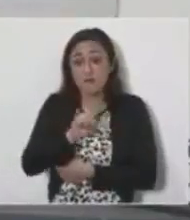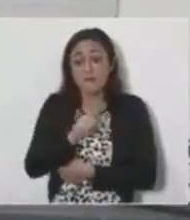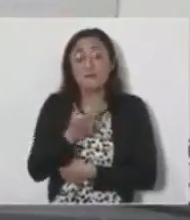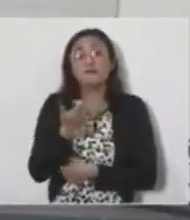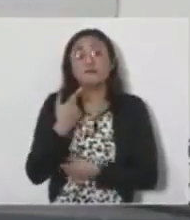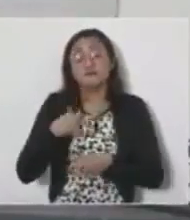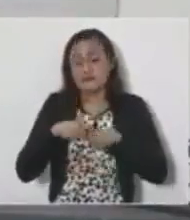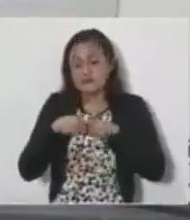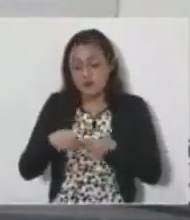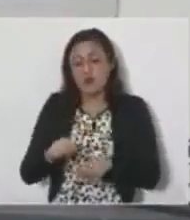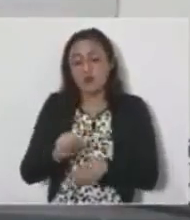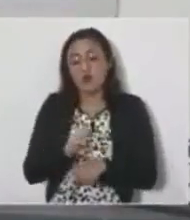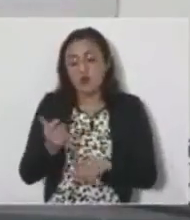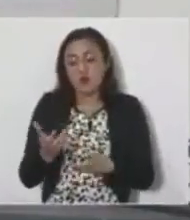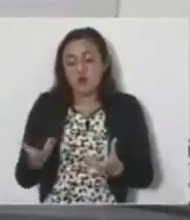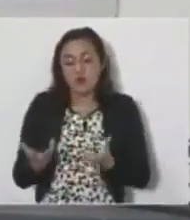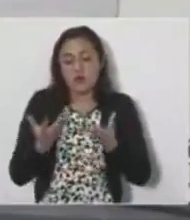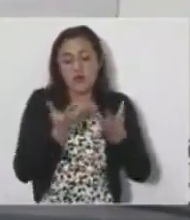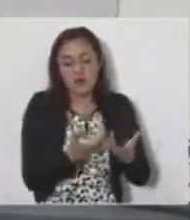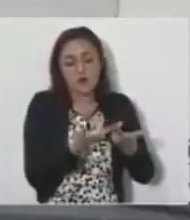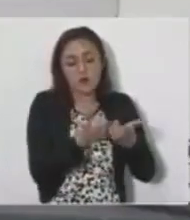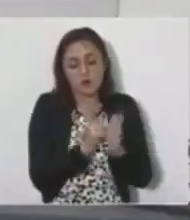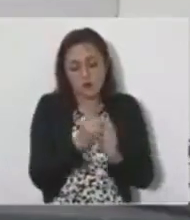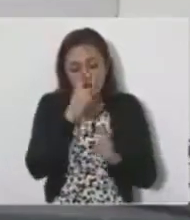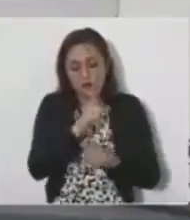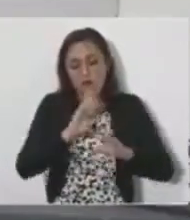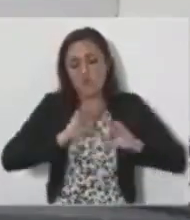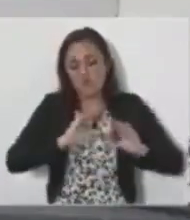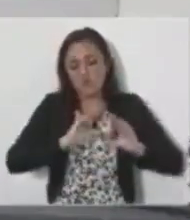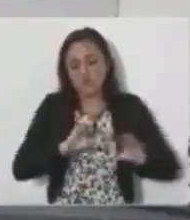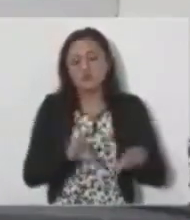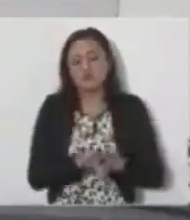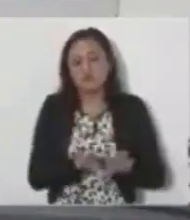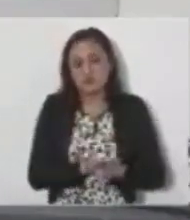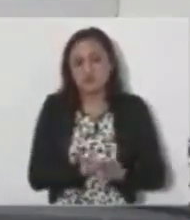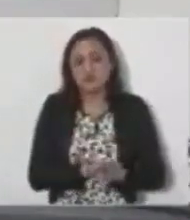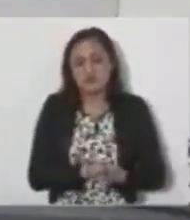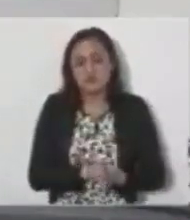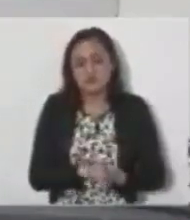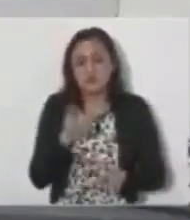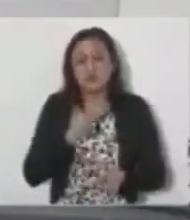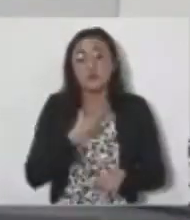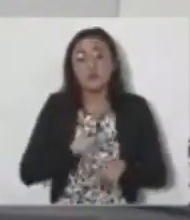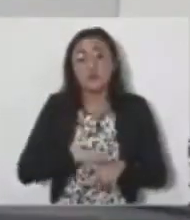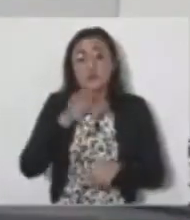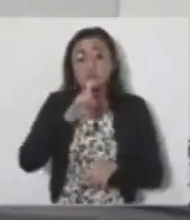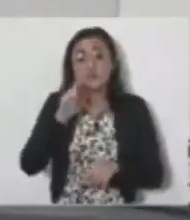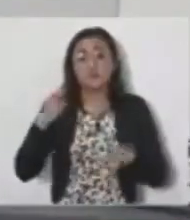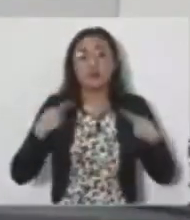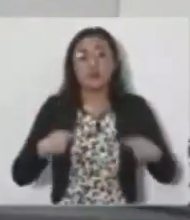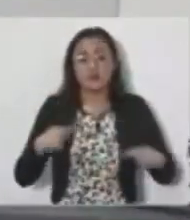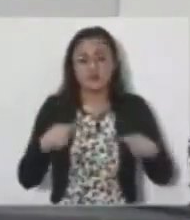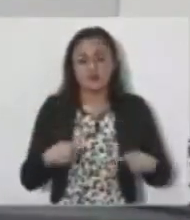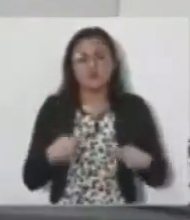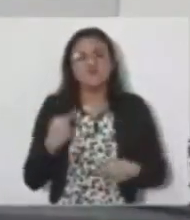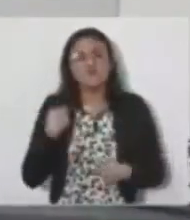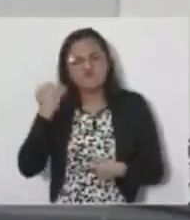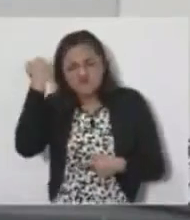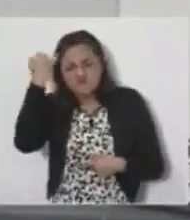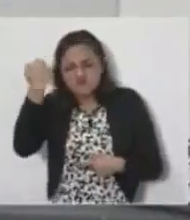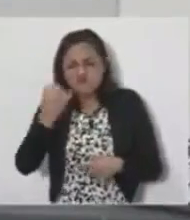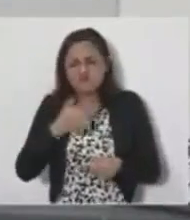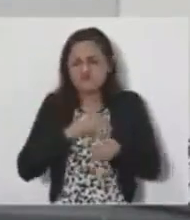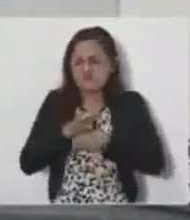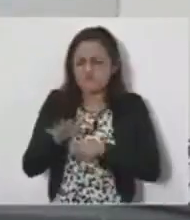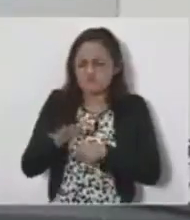capacitación de otro porcentaje igual al que fue este capacitado tendremos más de cien elementos la estrategia que se